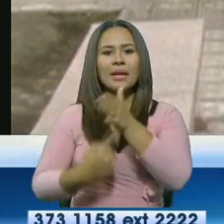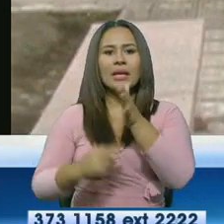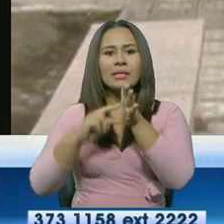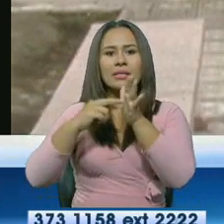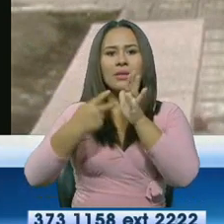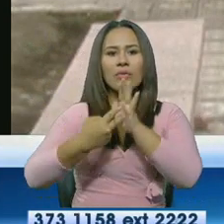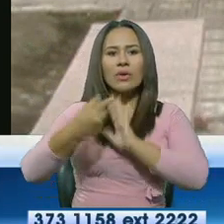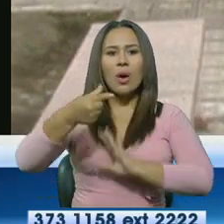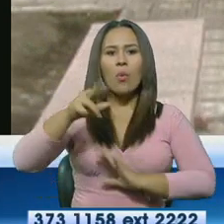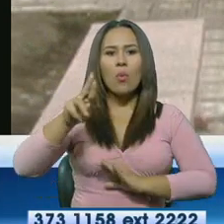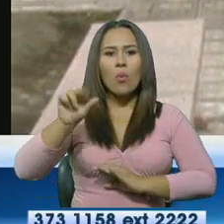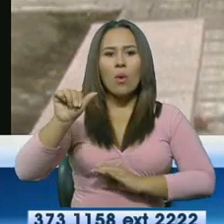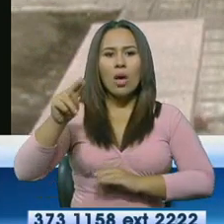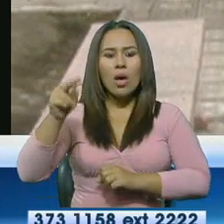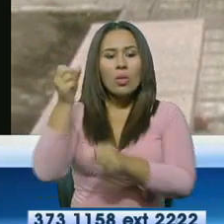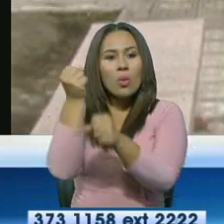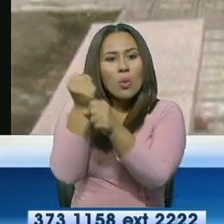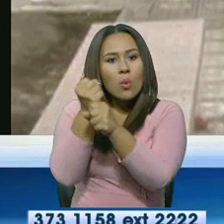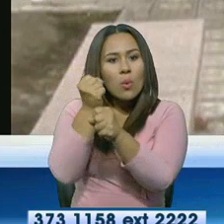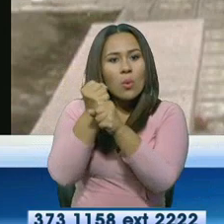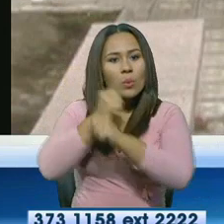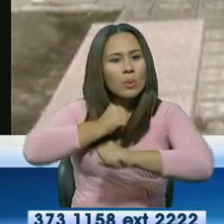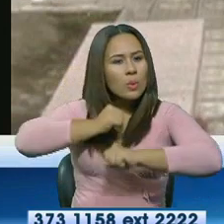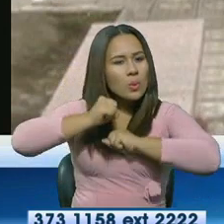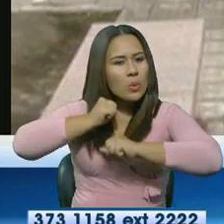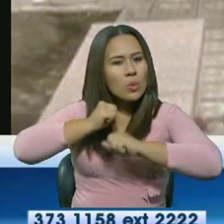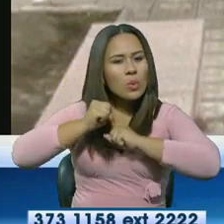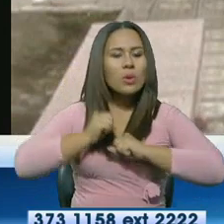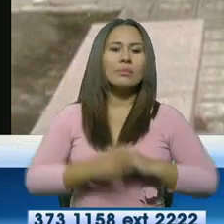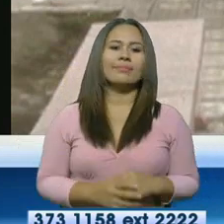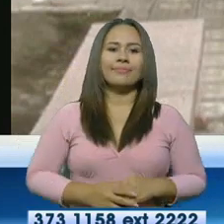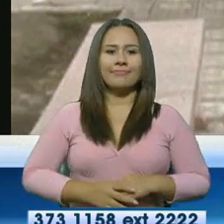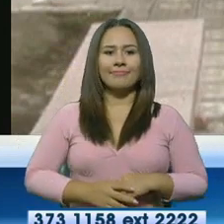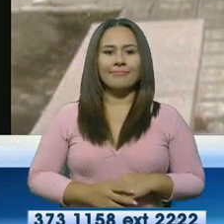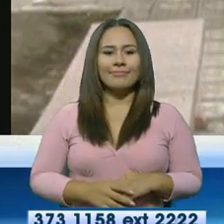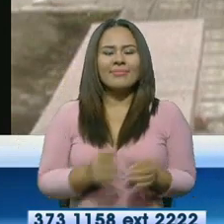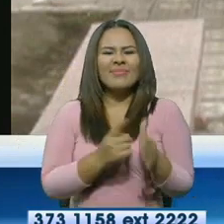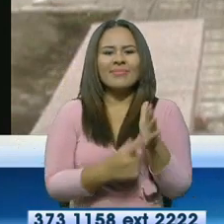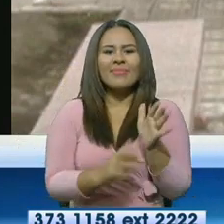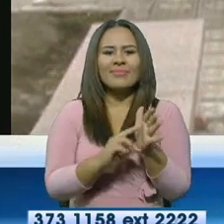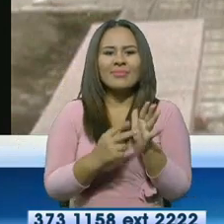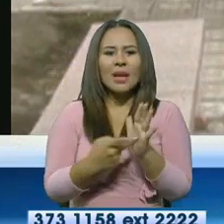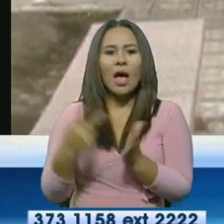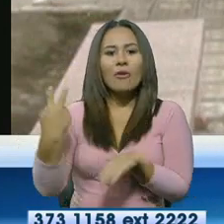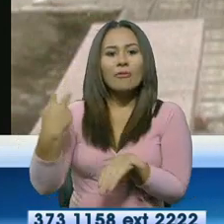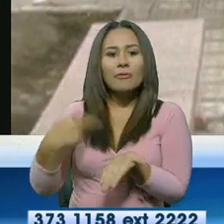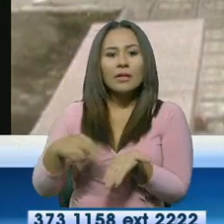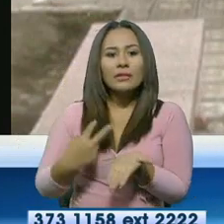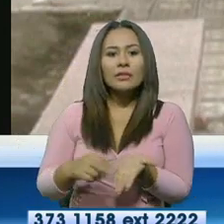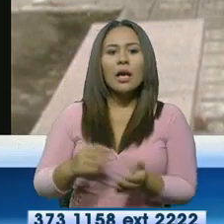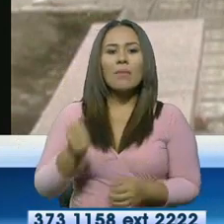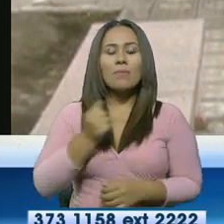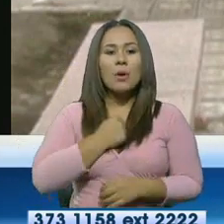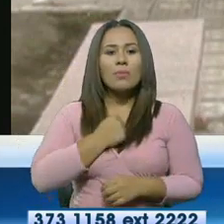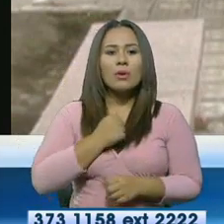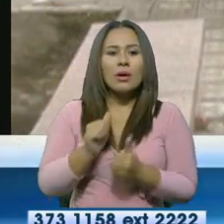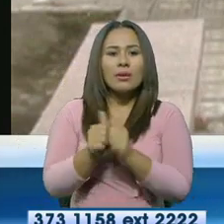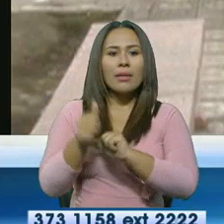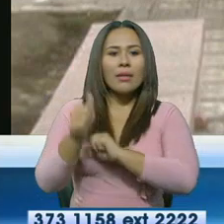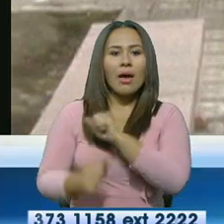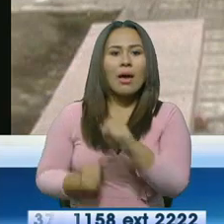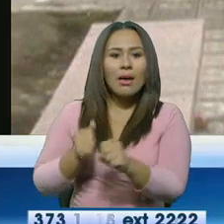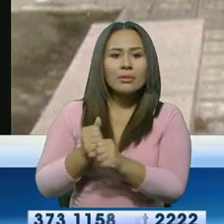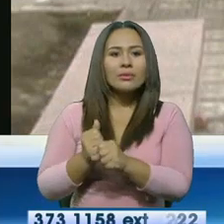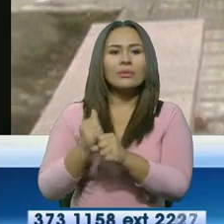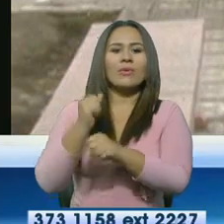su productividad, de los diferentes aspectos que ya hemos señalado respecto a sus festividades en los diferentes años que se ha venido desarrollando en lo